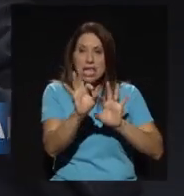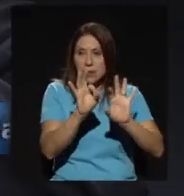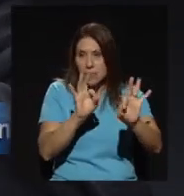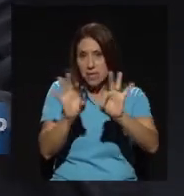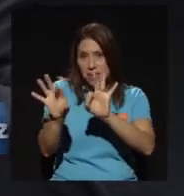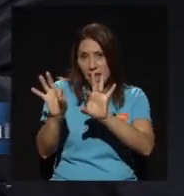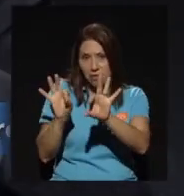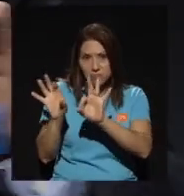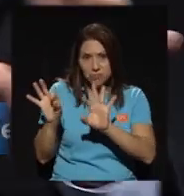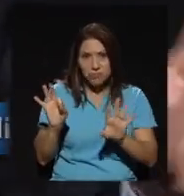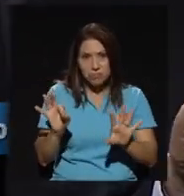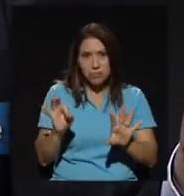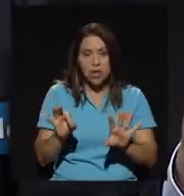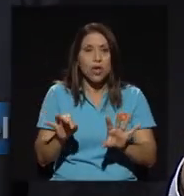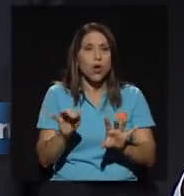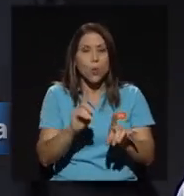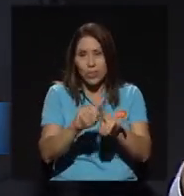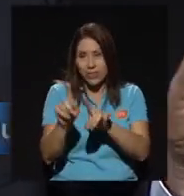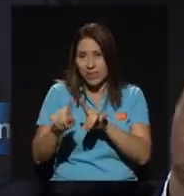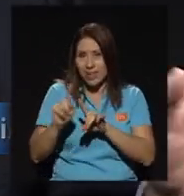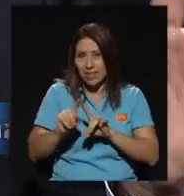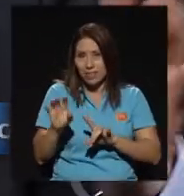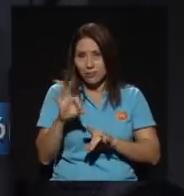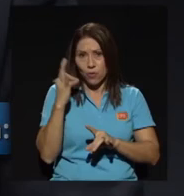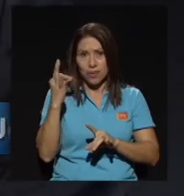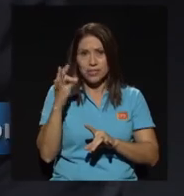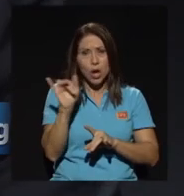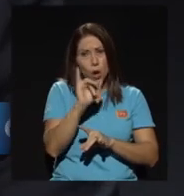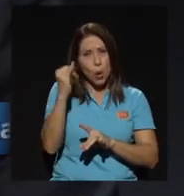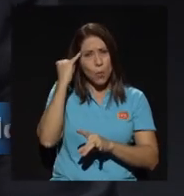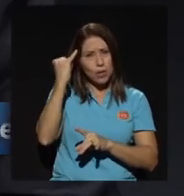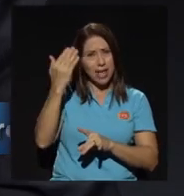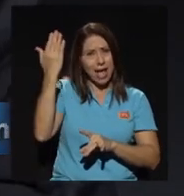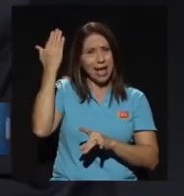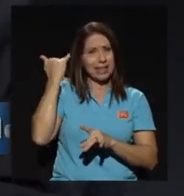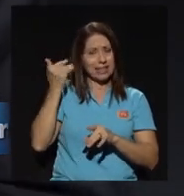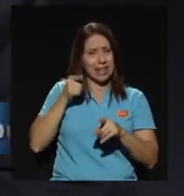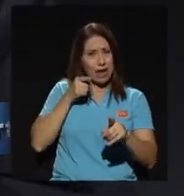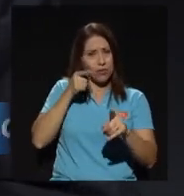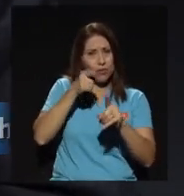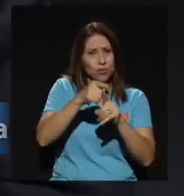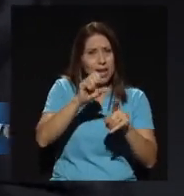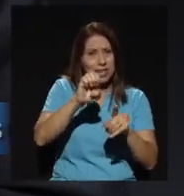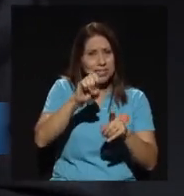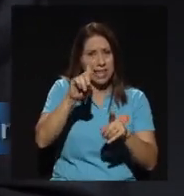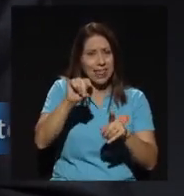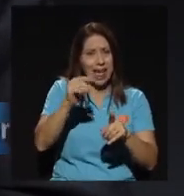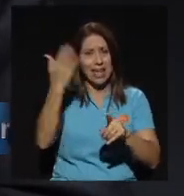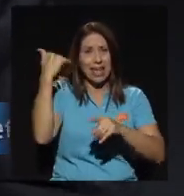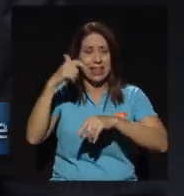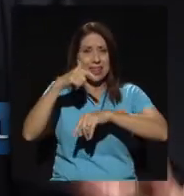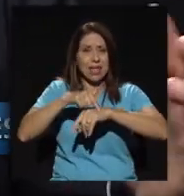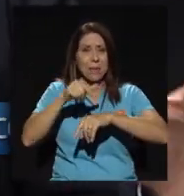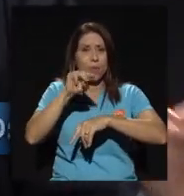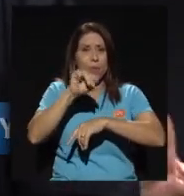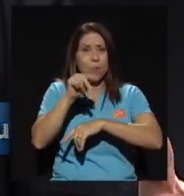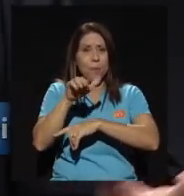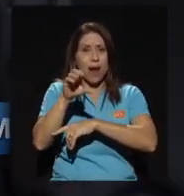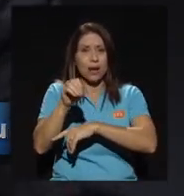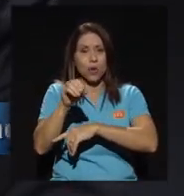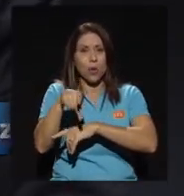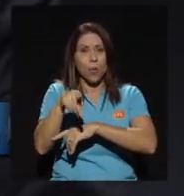tomando comunidad lo que eran las rutas la sede en tiempo marcopolo con sus ramales a diferentes arman un